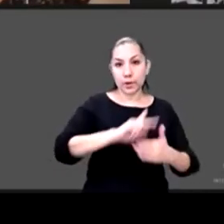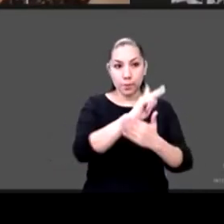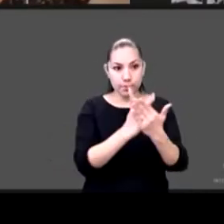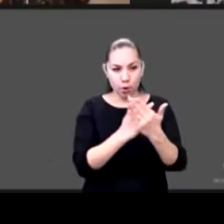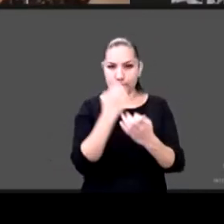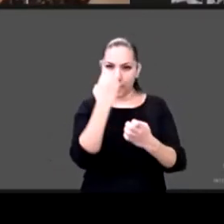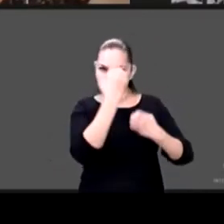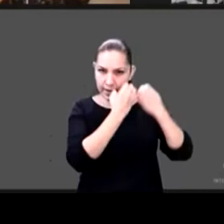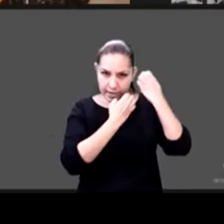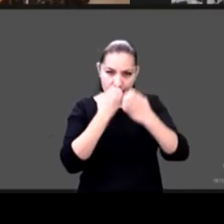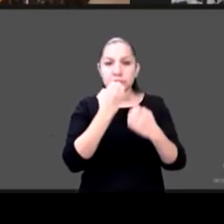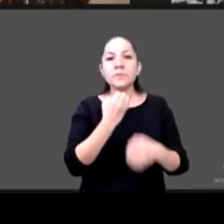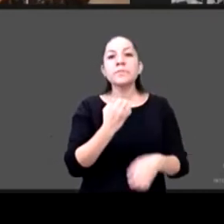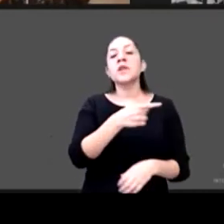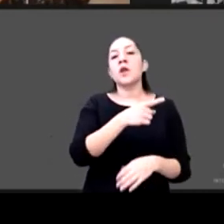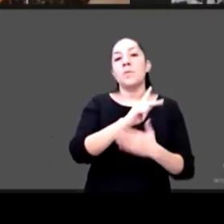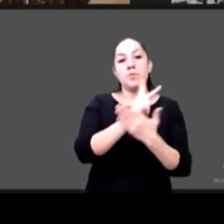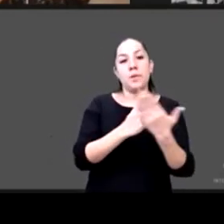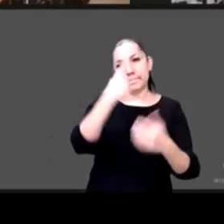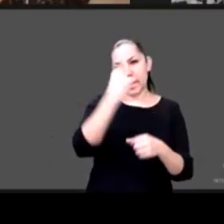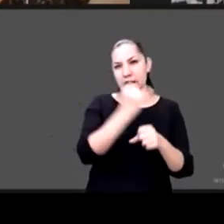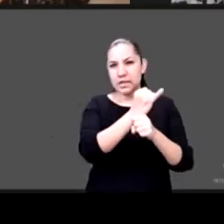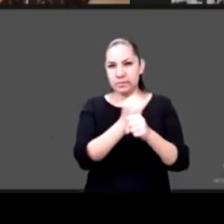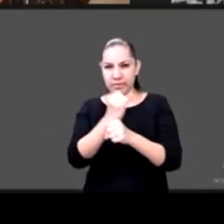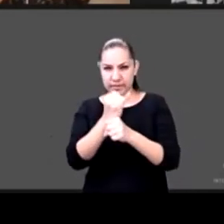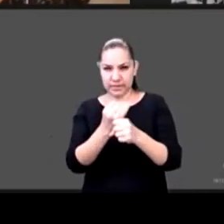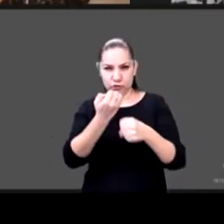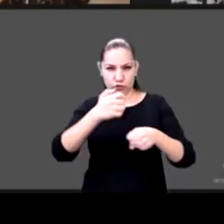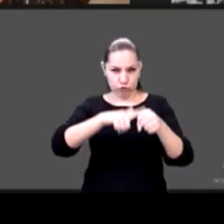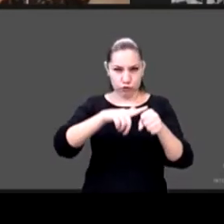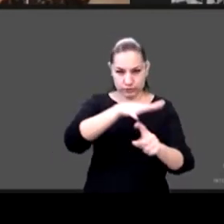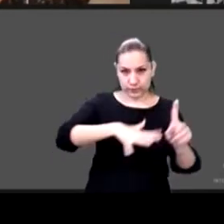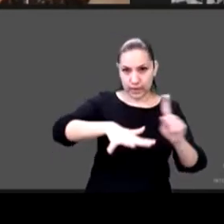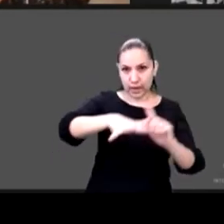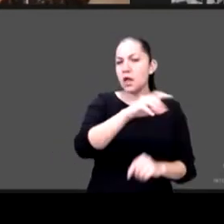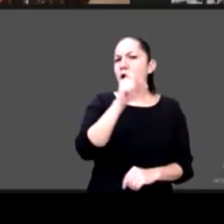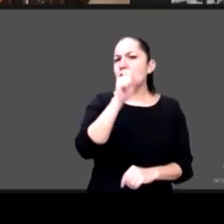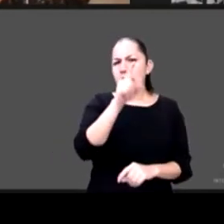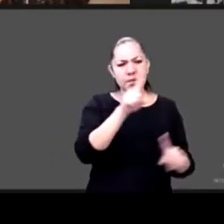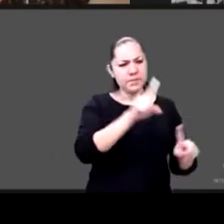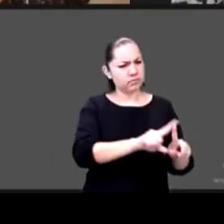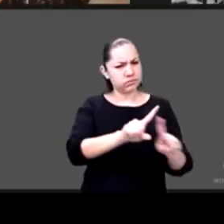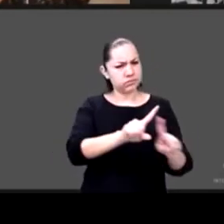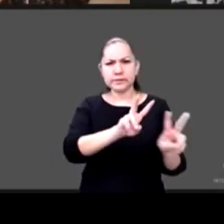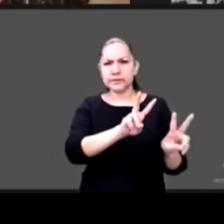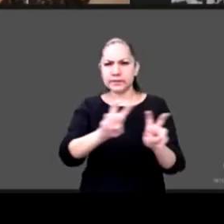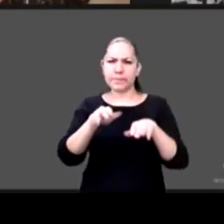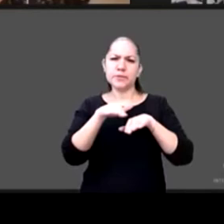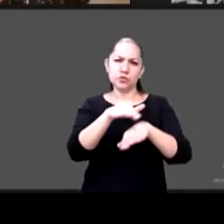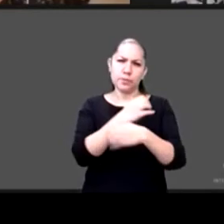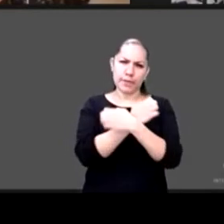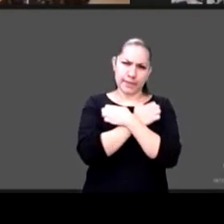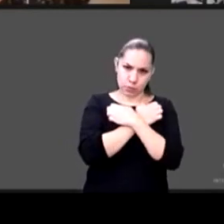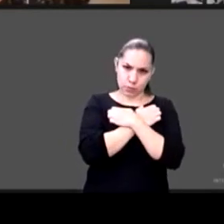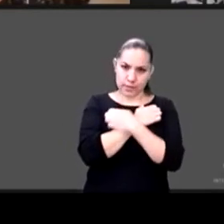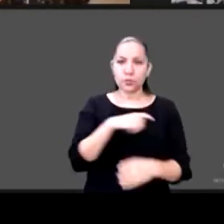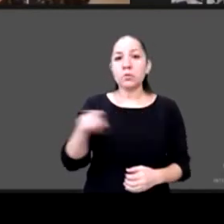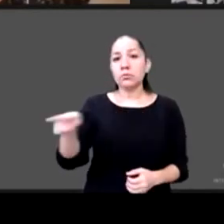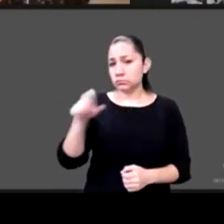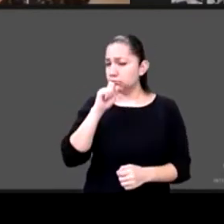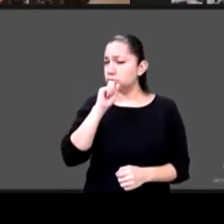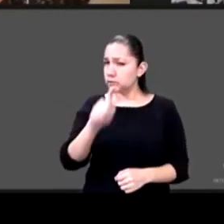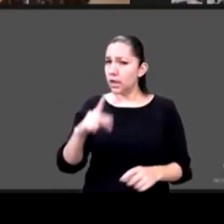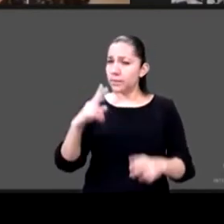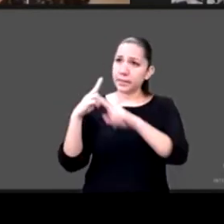Proyectos de Investigación Social, de manera especial en todos los temas educativos. CERAJ tiene una gran trayectoria en